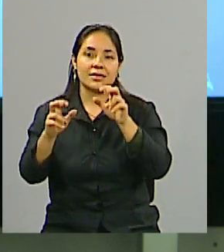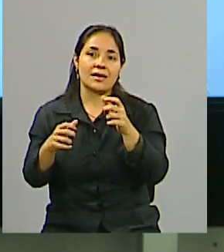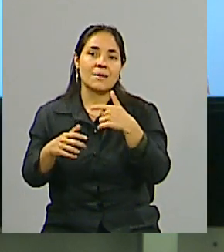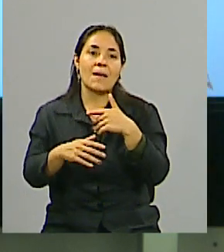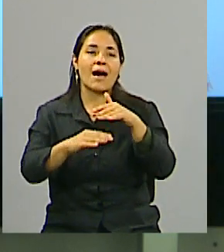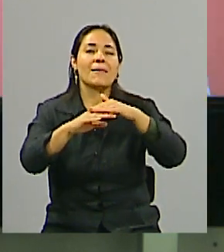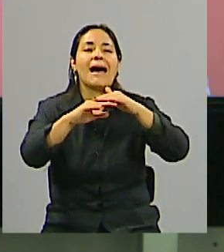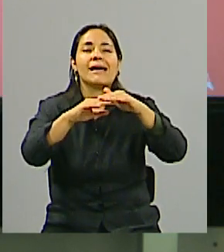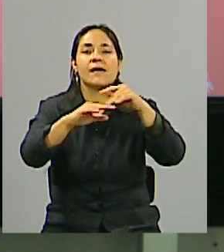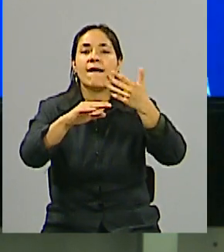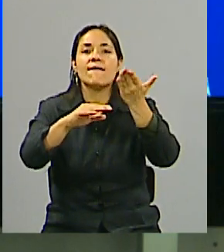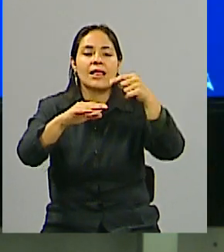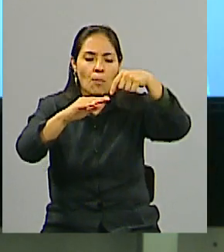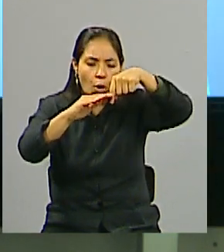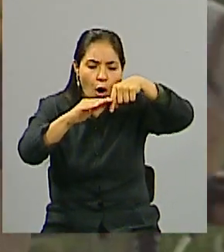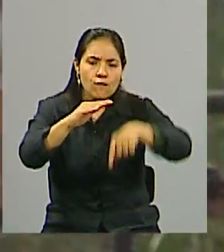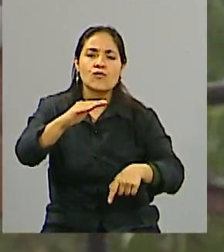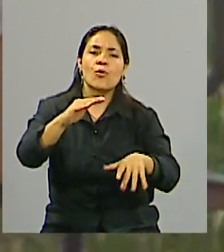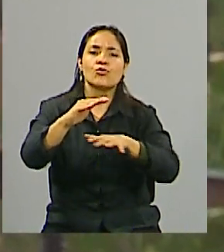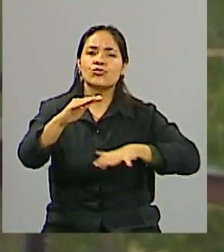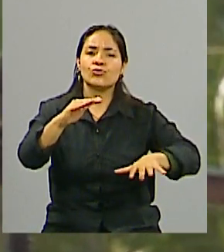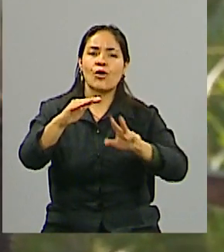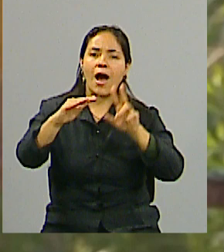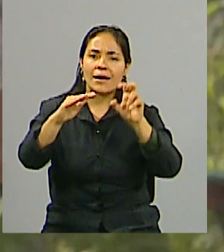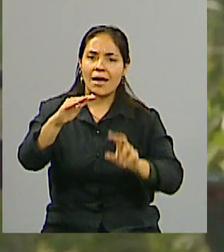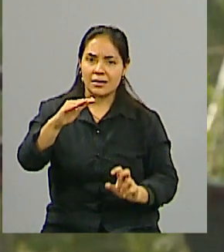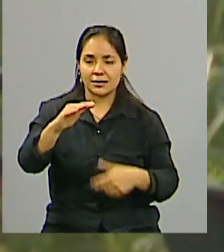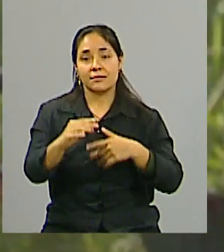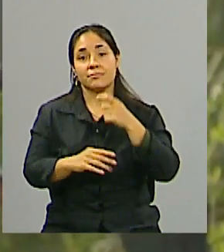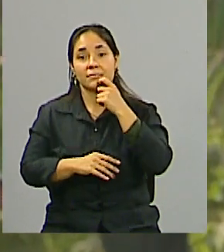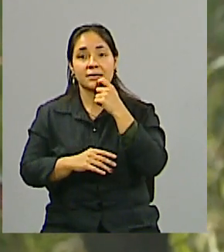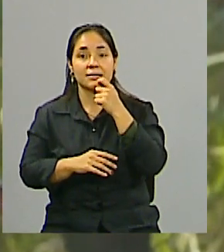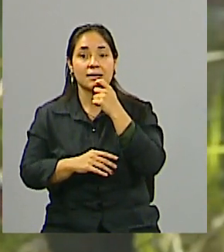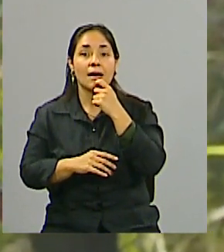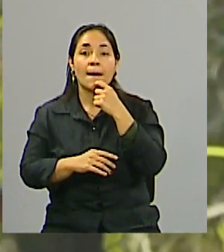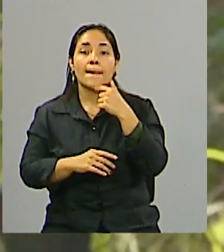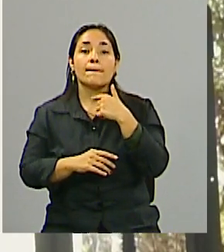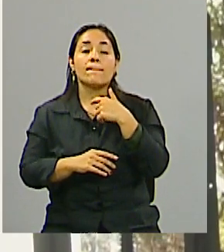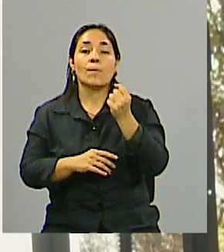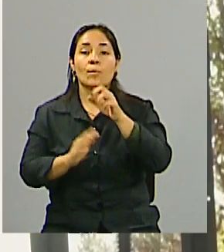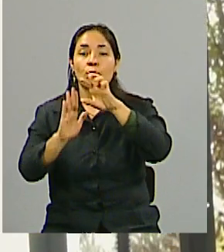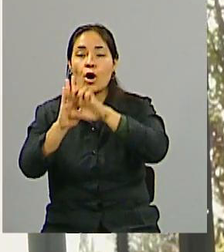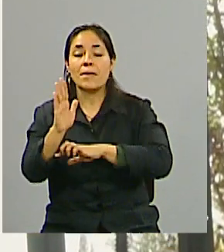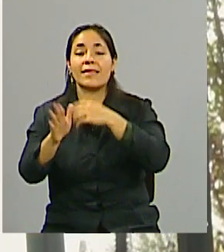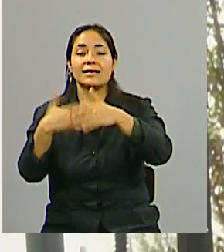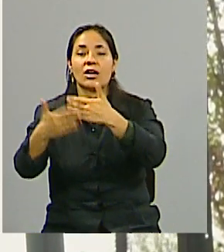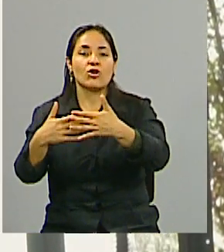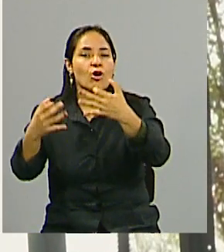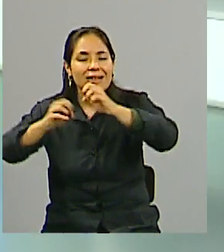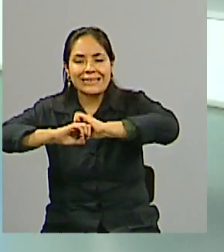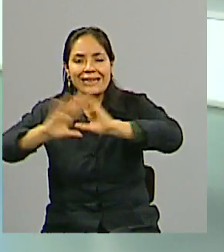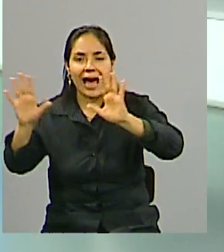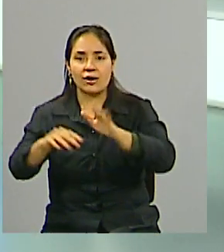digamos, como qué hacemos, digamos, con el empleo, a qué apostamos. Hay que pensar programas de desarrollo claros y profundos.